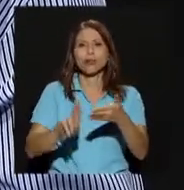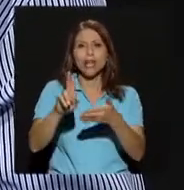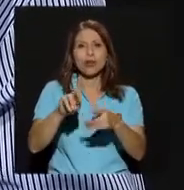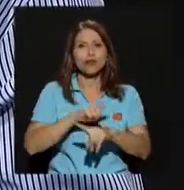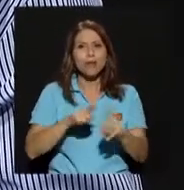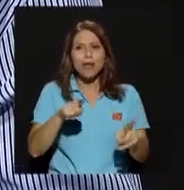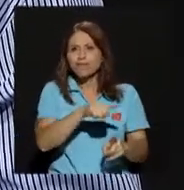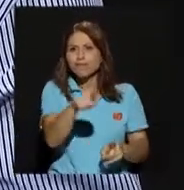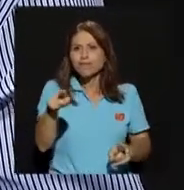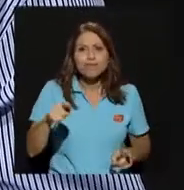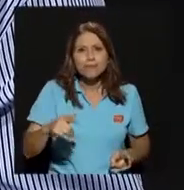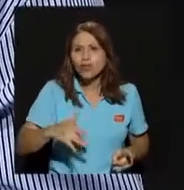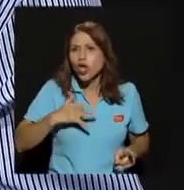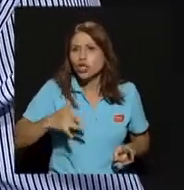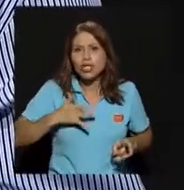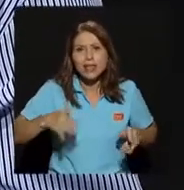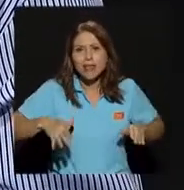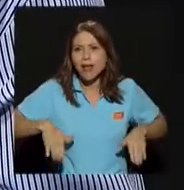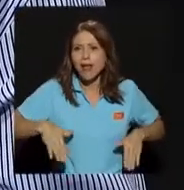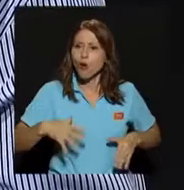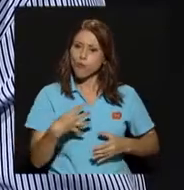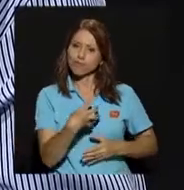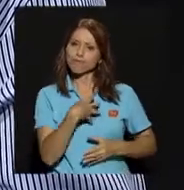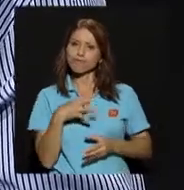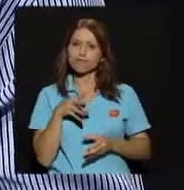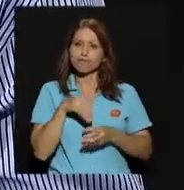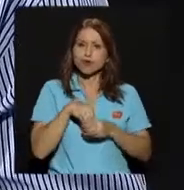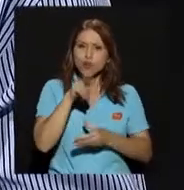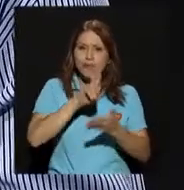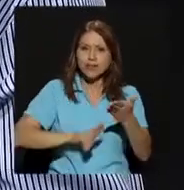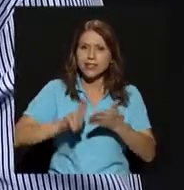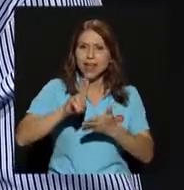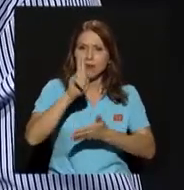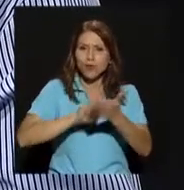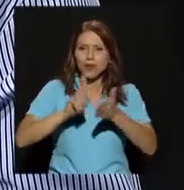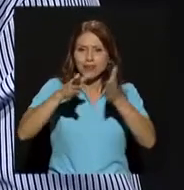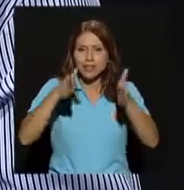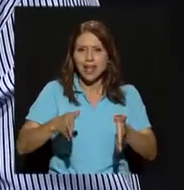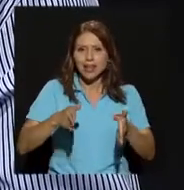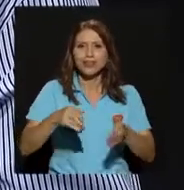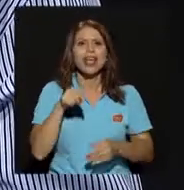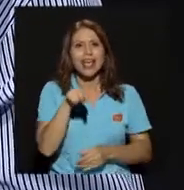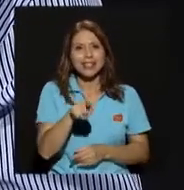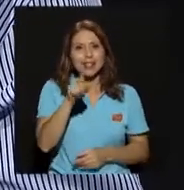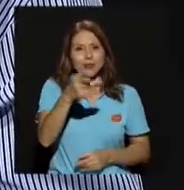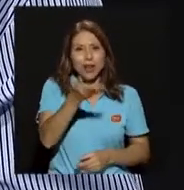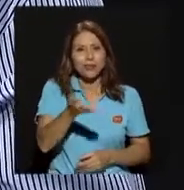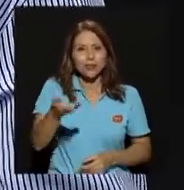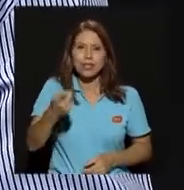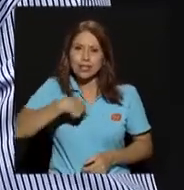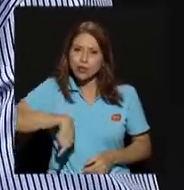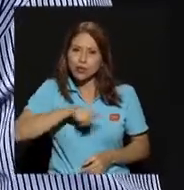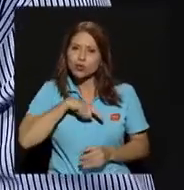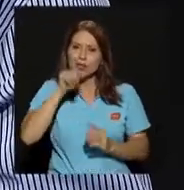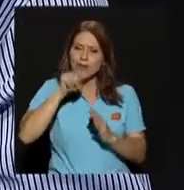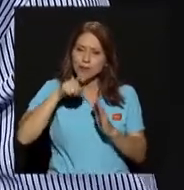veces no se sienten universidad, no se sienten universitarios, y yo creo que eso es una de las cosas en las cuales tenemos que